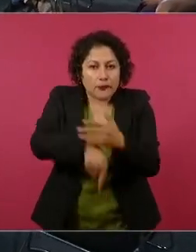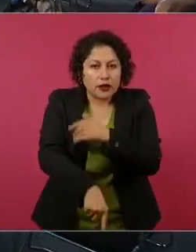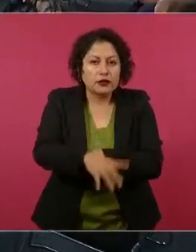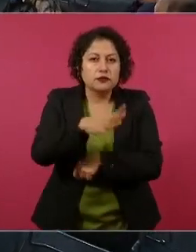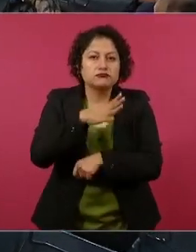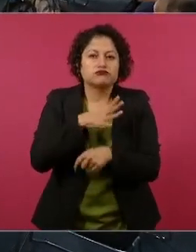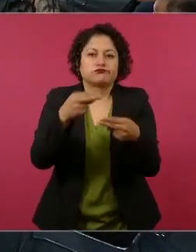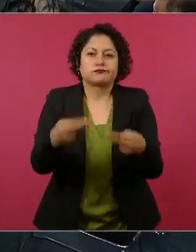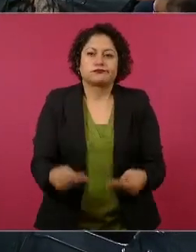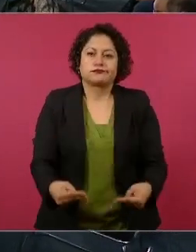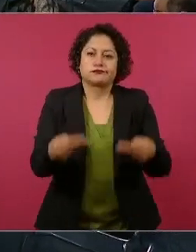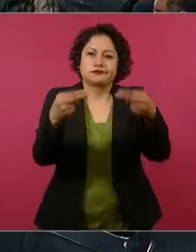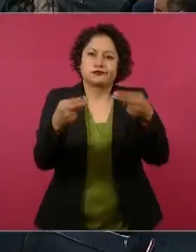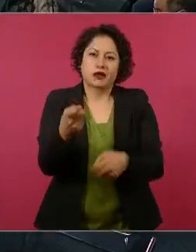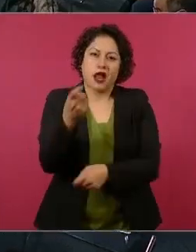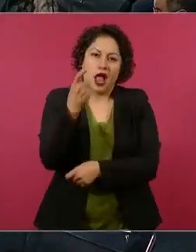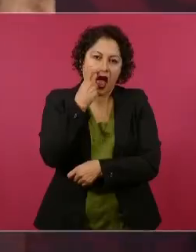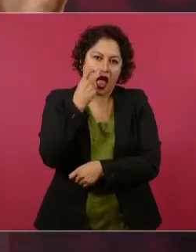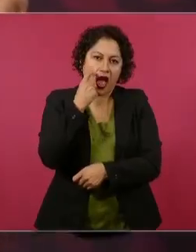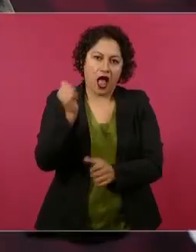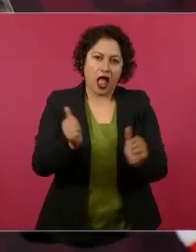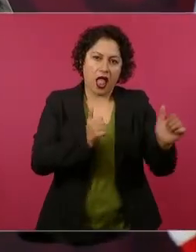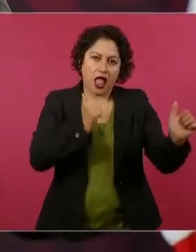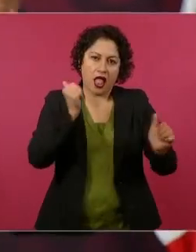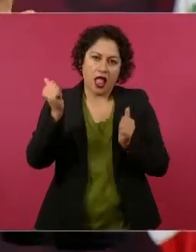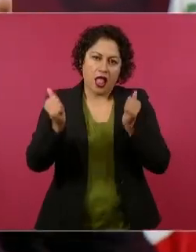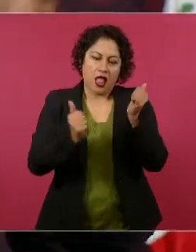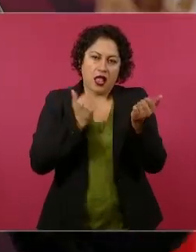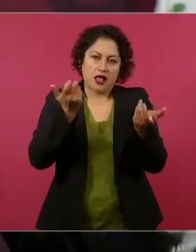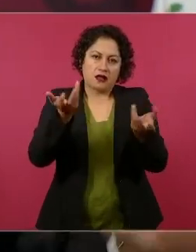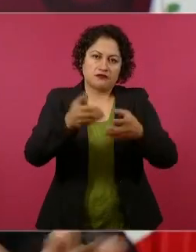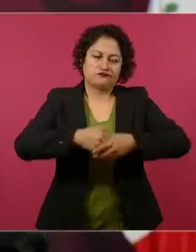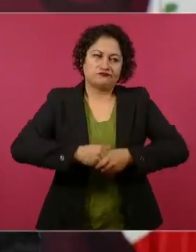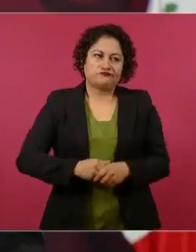Entonces dijimos, pues vamos a avanzar en vivienda